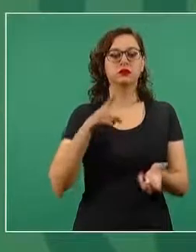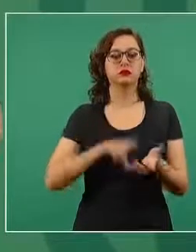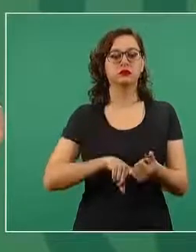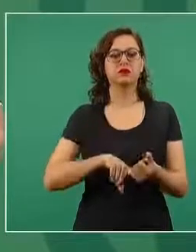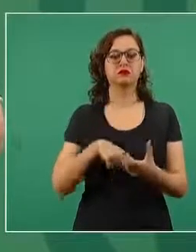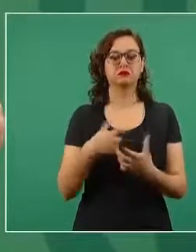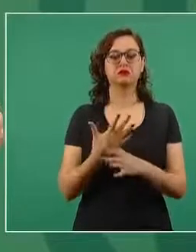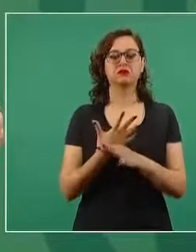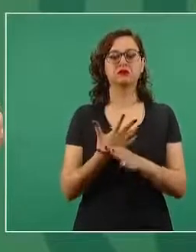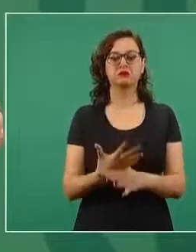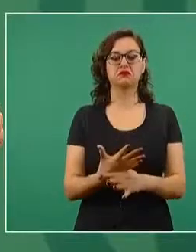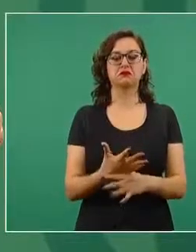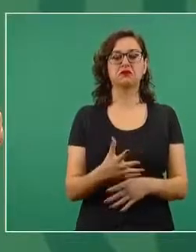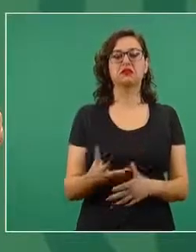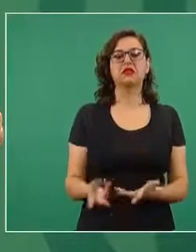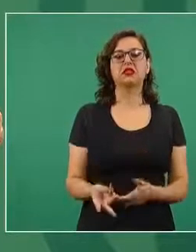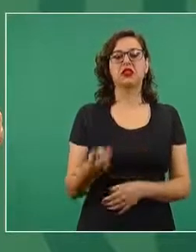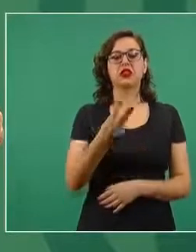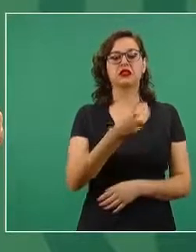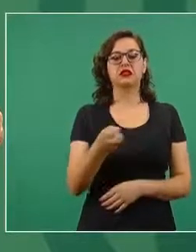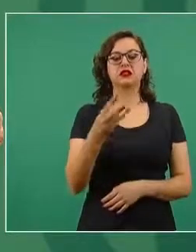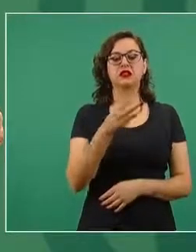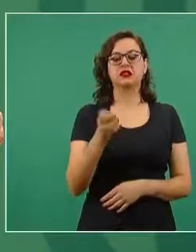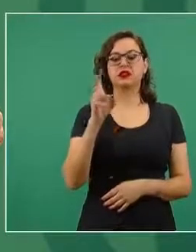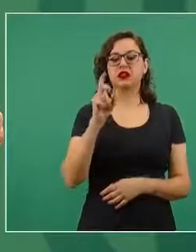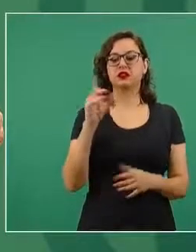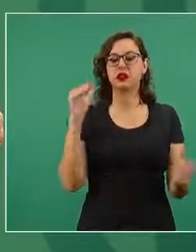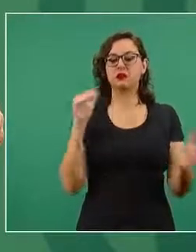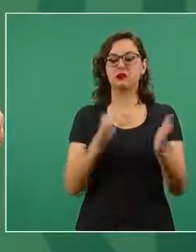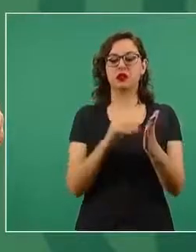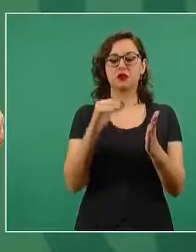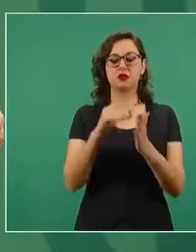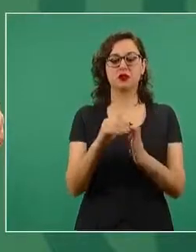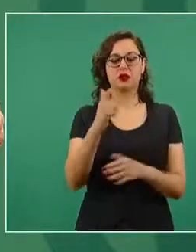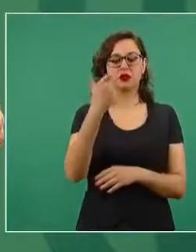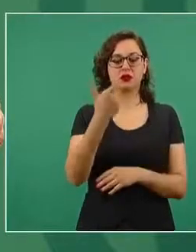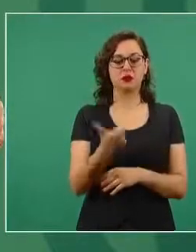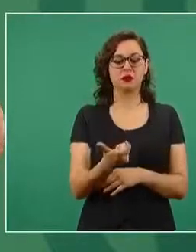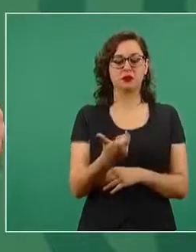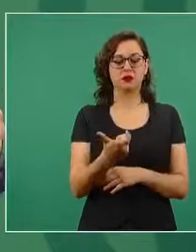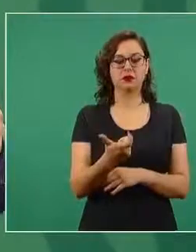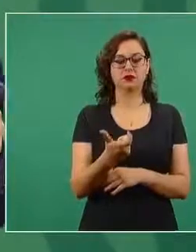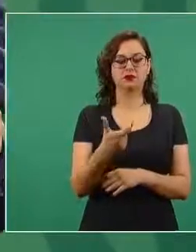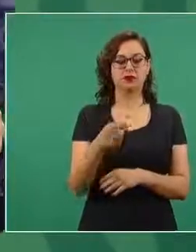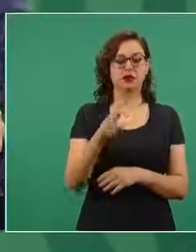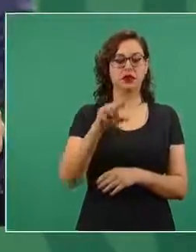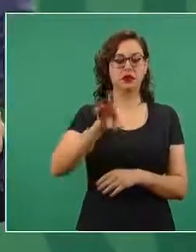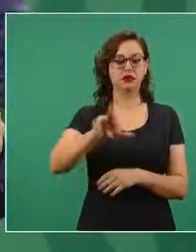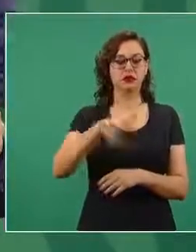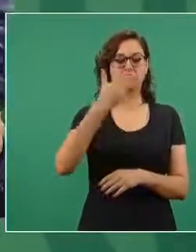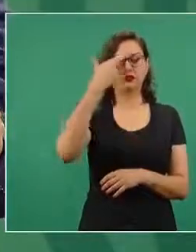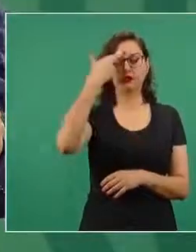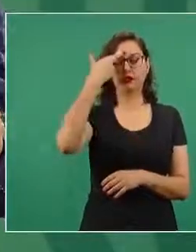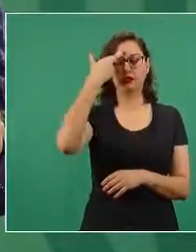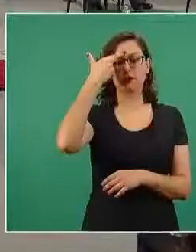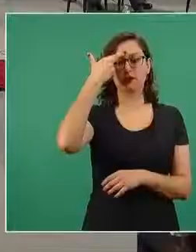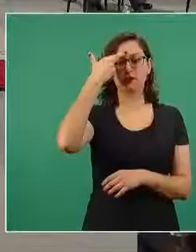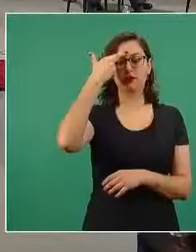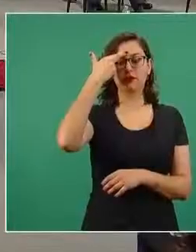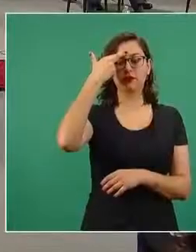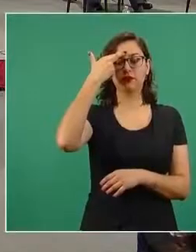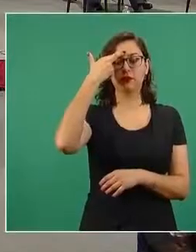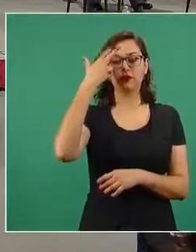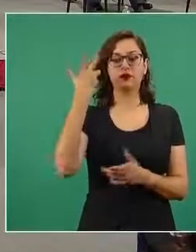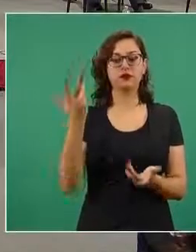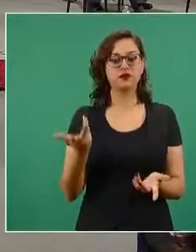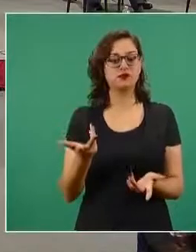que había costado 330,000 millones. ¿Se acuerdan que aquí planteamos? Ese